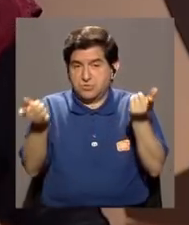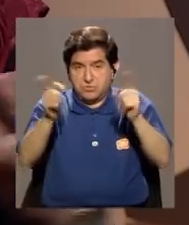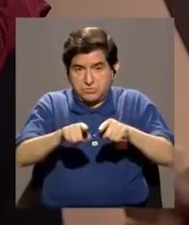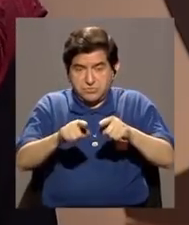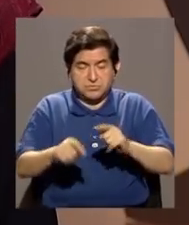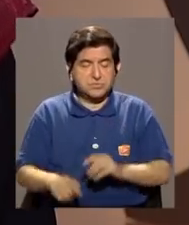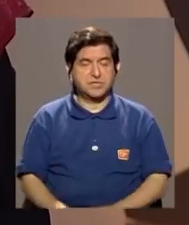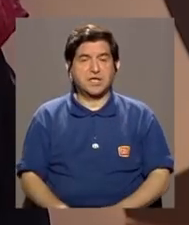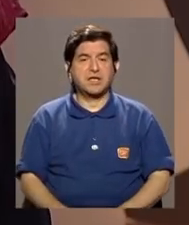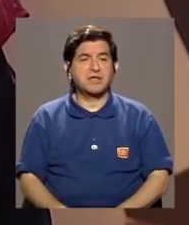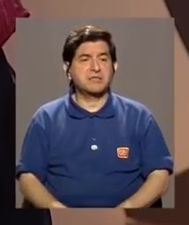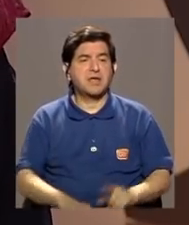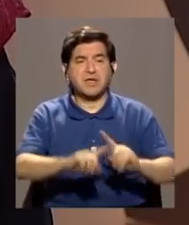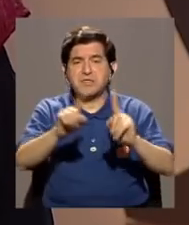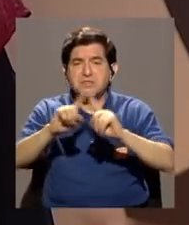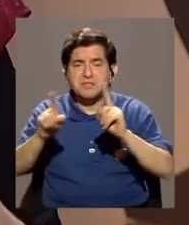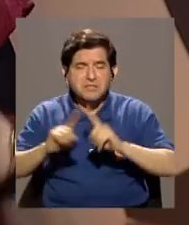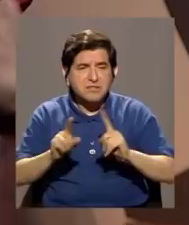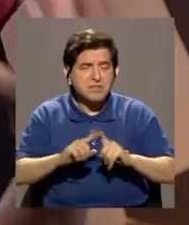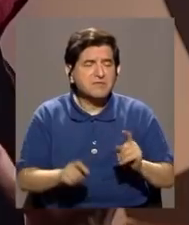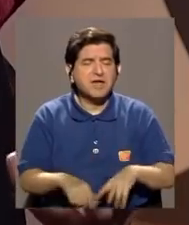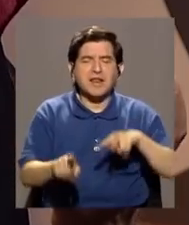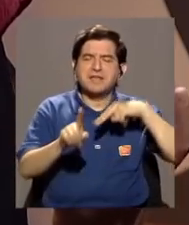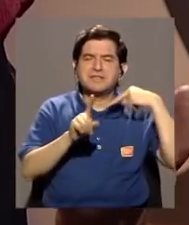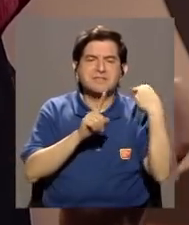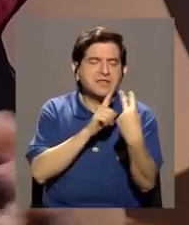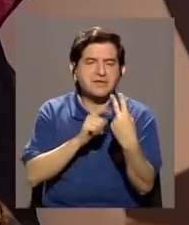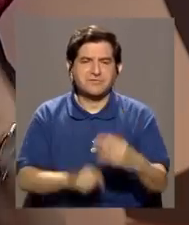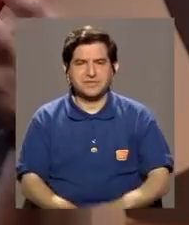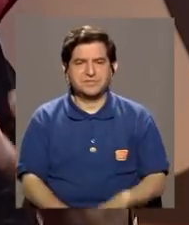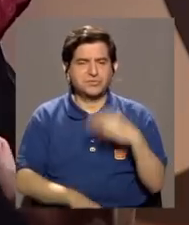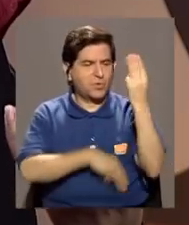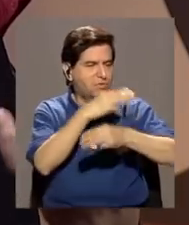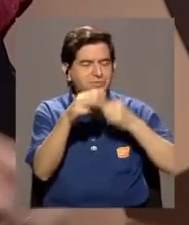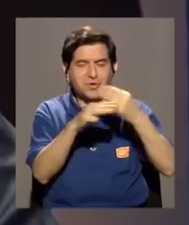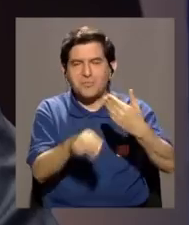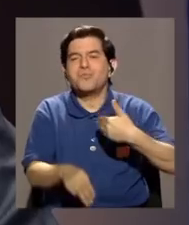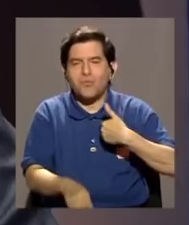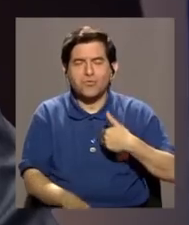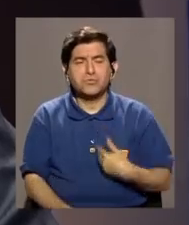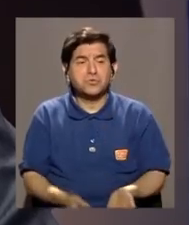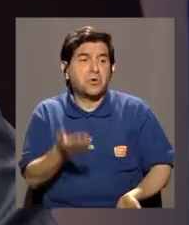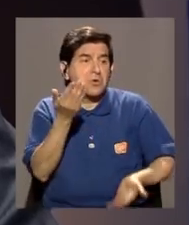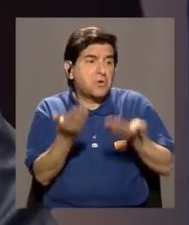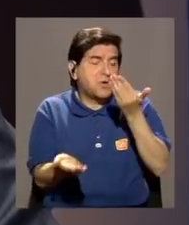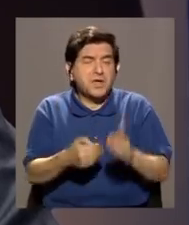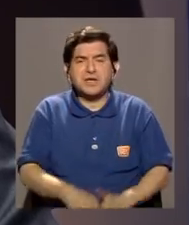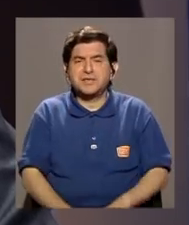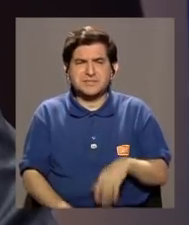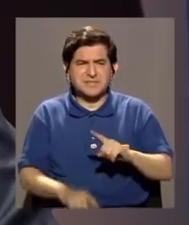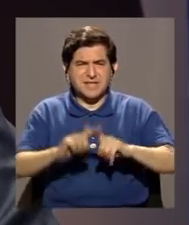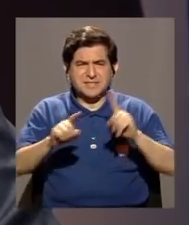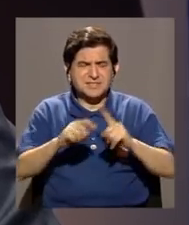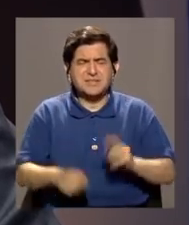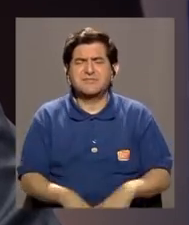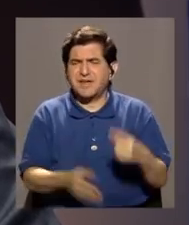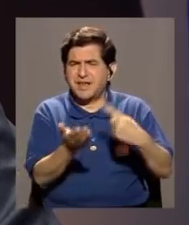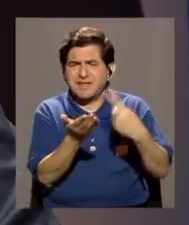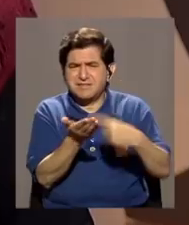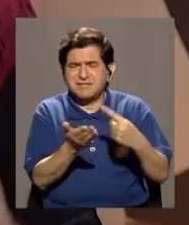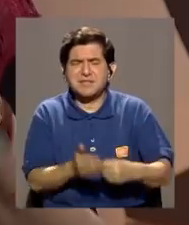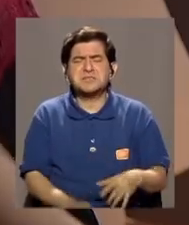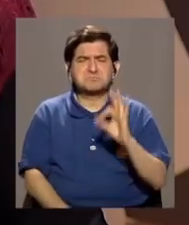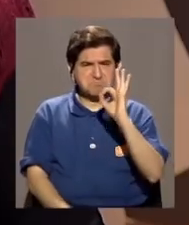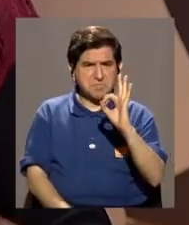siempre van a haber conflictos sobre cosmovisión es como vemos el mundo y se pueden presentar esos conflictos de manera legítima